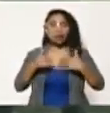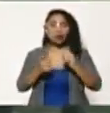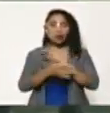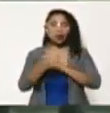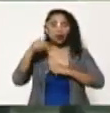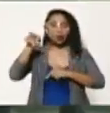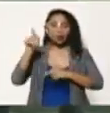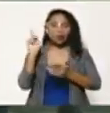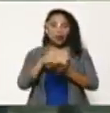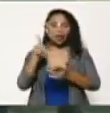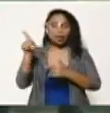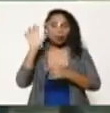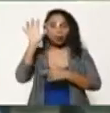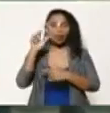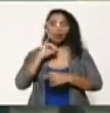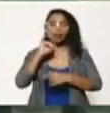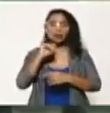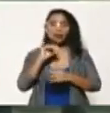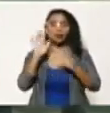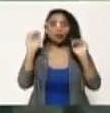hoy a nuestro país con esta información despedimos este contacto adelante